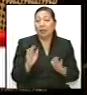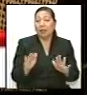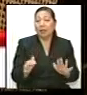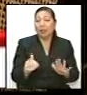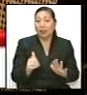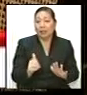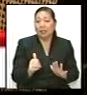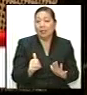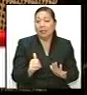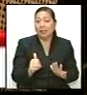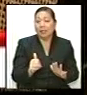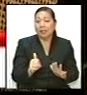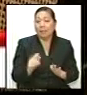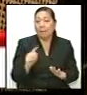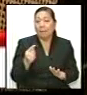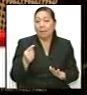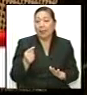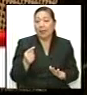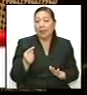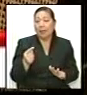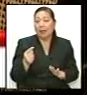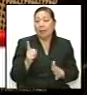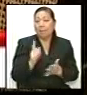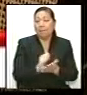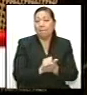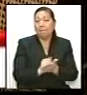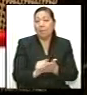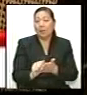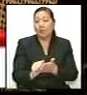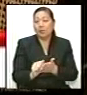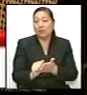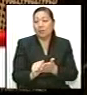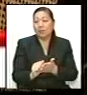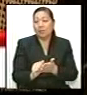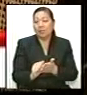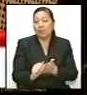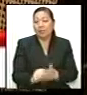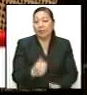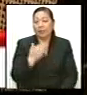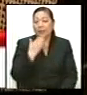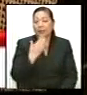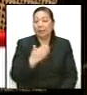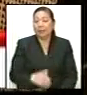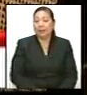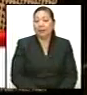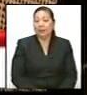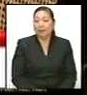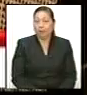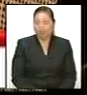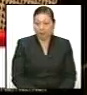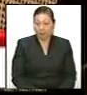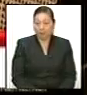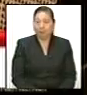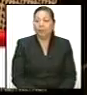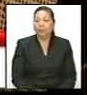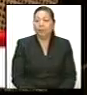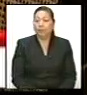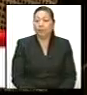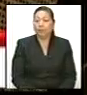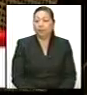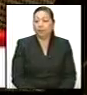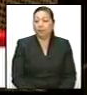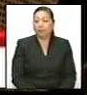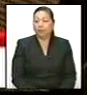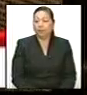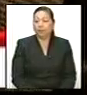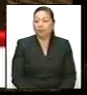16 mil mensual. Quisiéramos que nos haga esa presión. Gracias, presidente. Se agradece a la congresista Trujillo. Tiene el uso de la palabra la